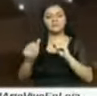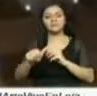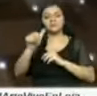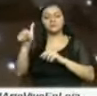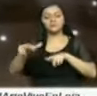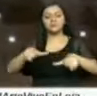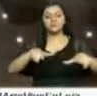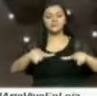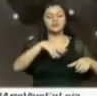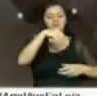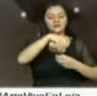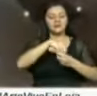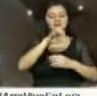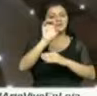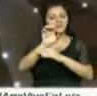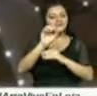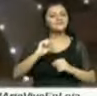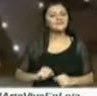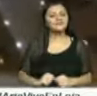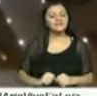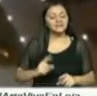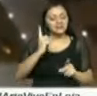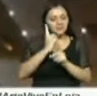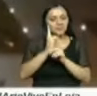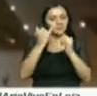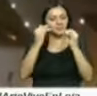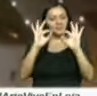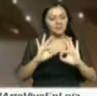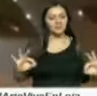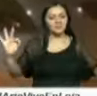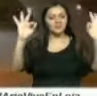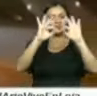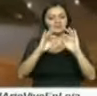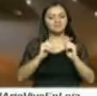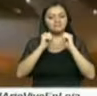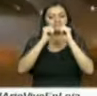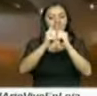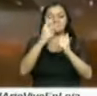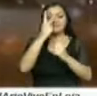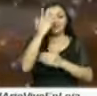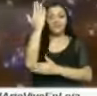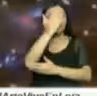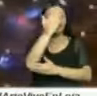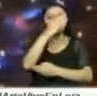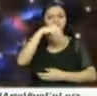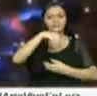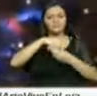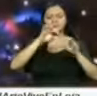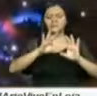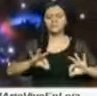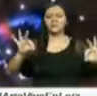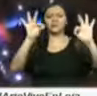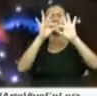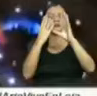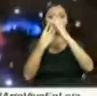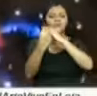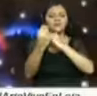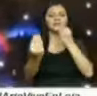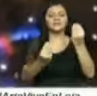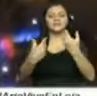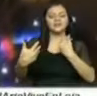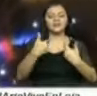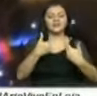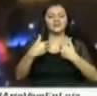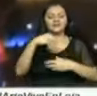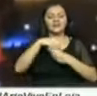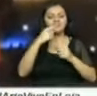lugares del Ecuador. Por eso estamos ahora acompañando con esas imágenes exteriores del teatro